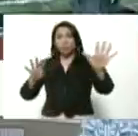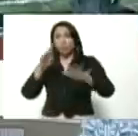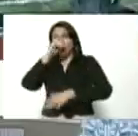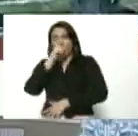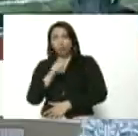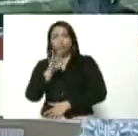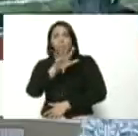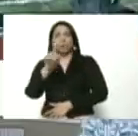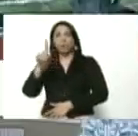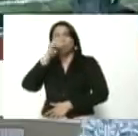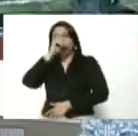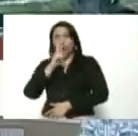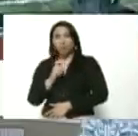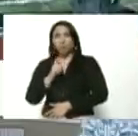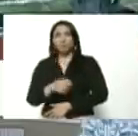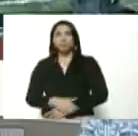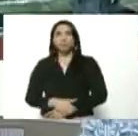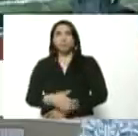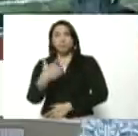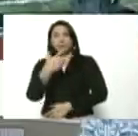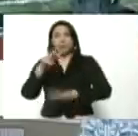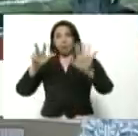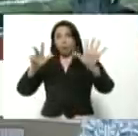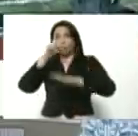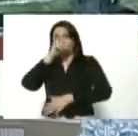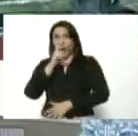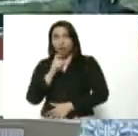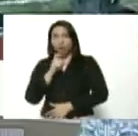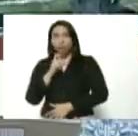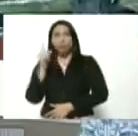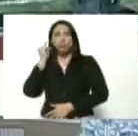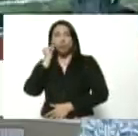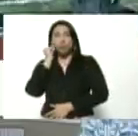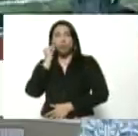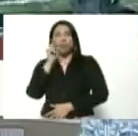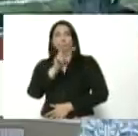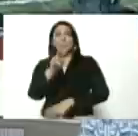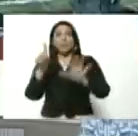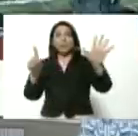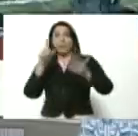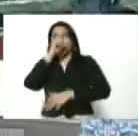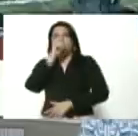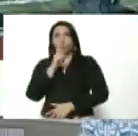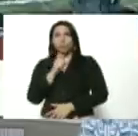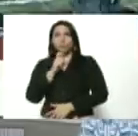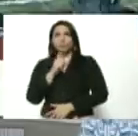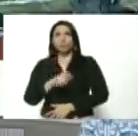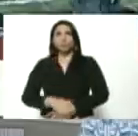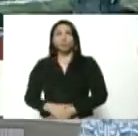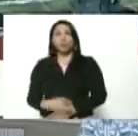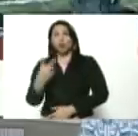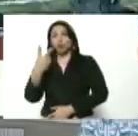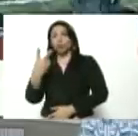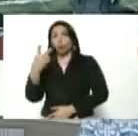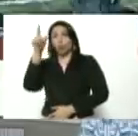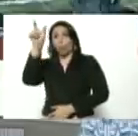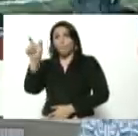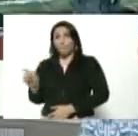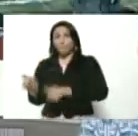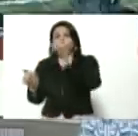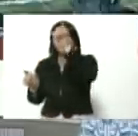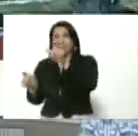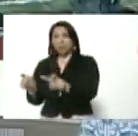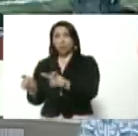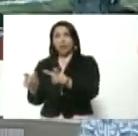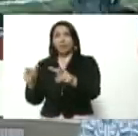años 38 años y una mujer de 26 años y 2 personal de